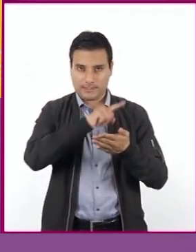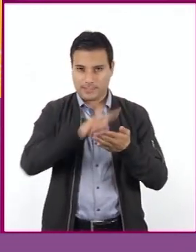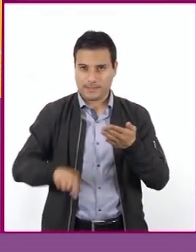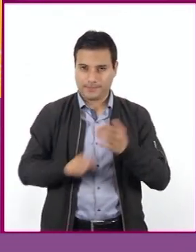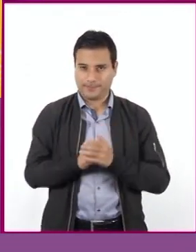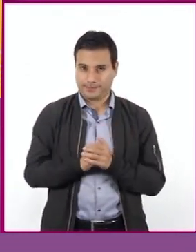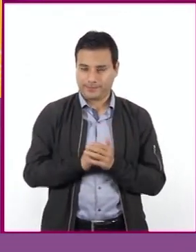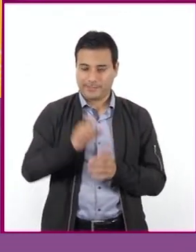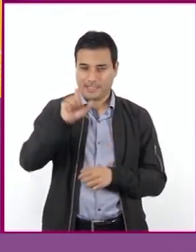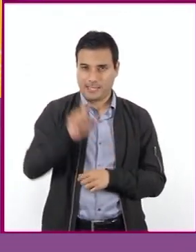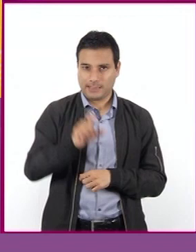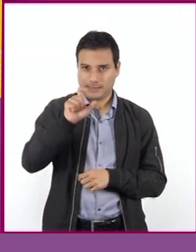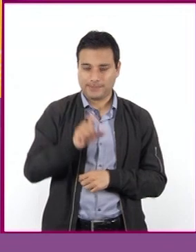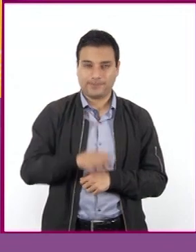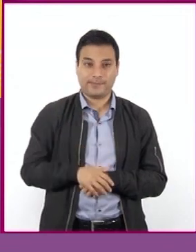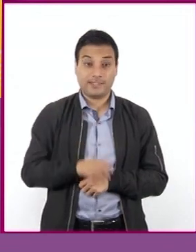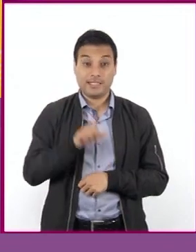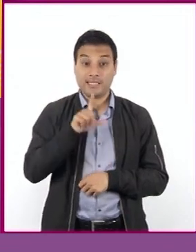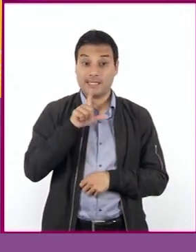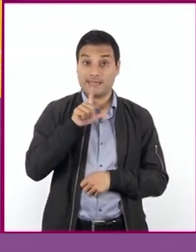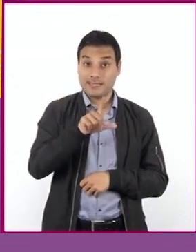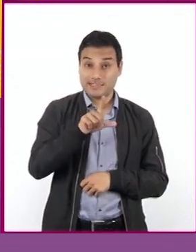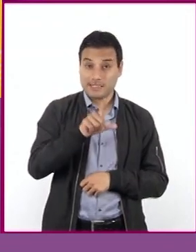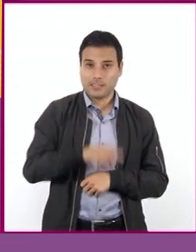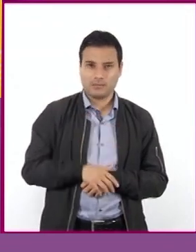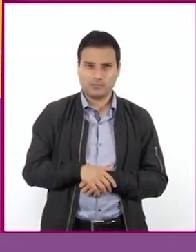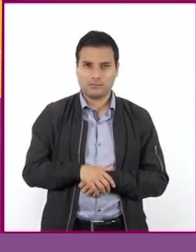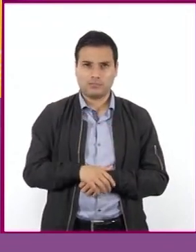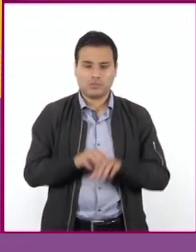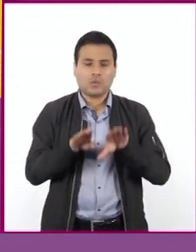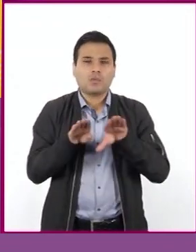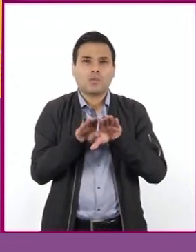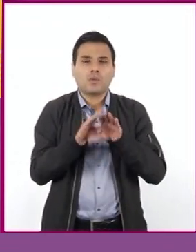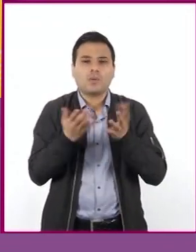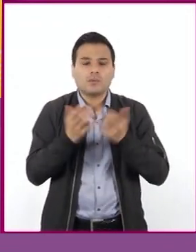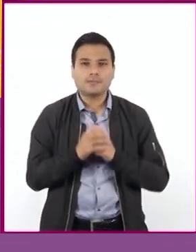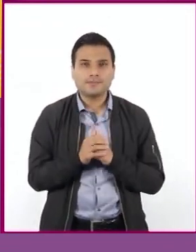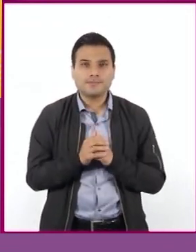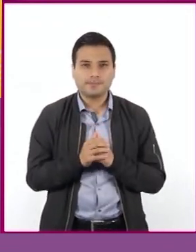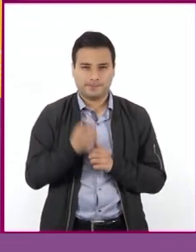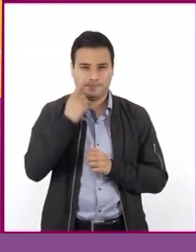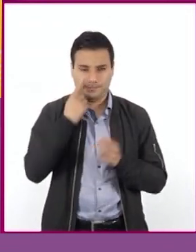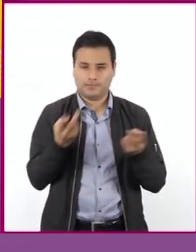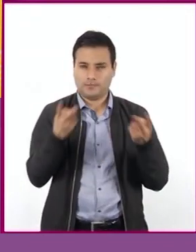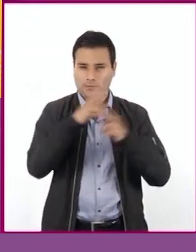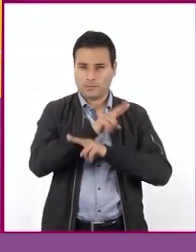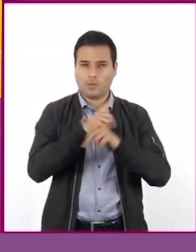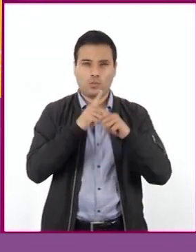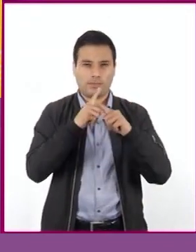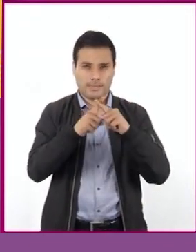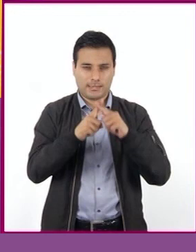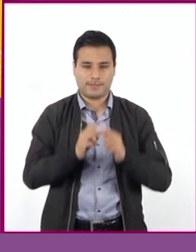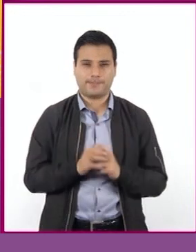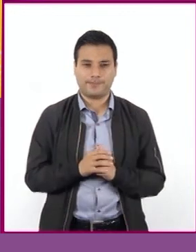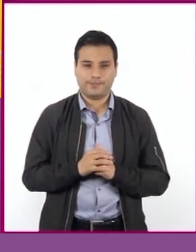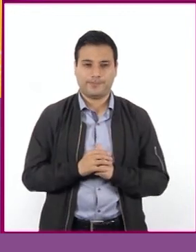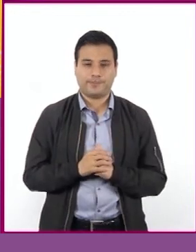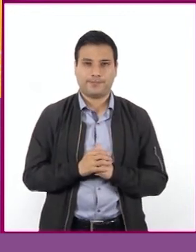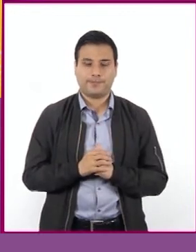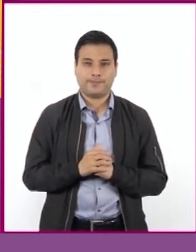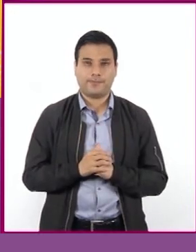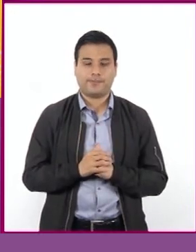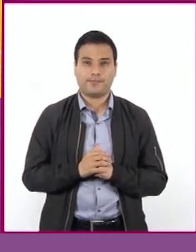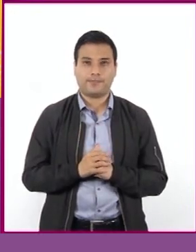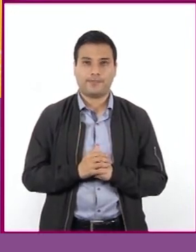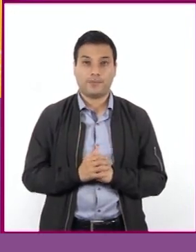incógnita x. 17 positivo, usaremos la propiedad del inverso multiplicativo. En este caso,